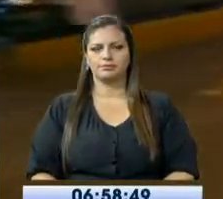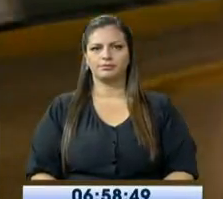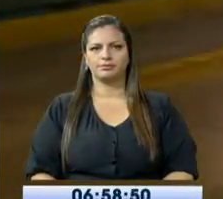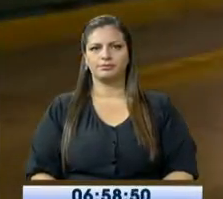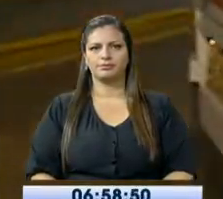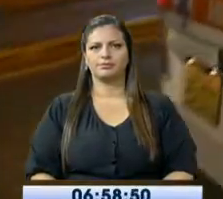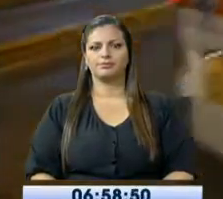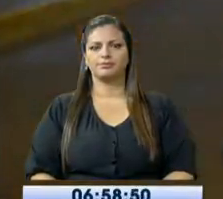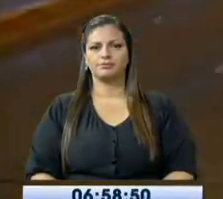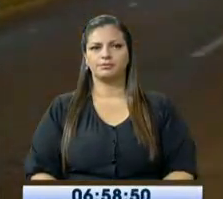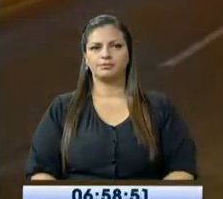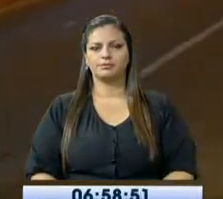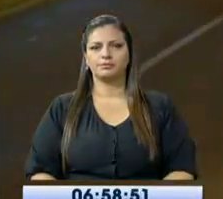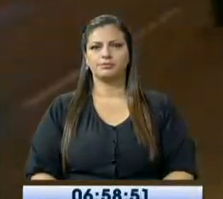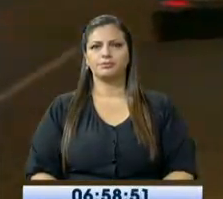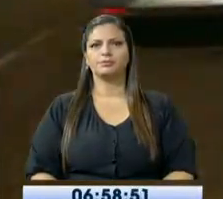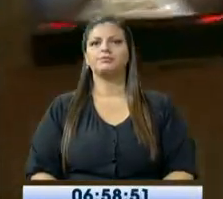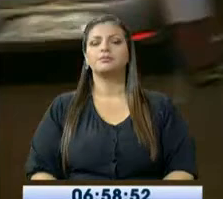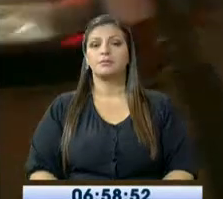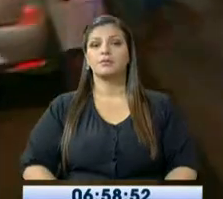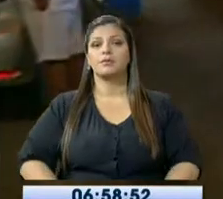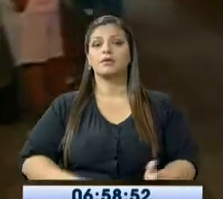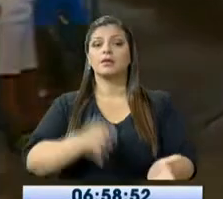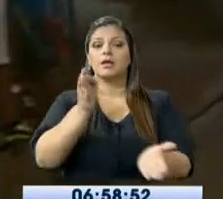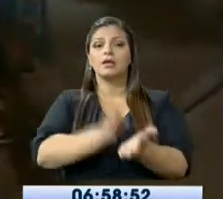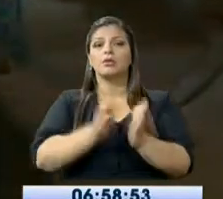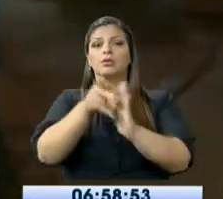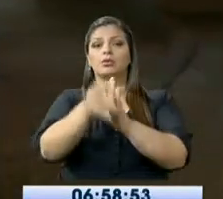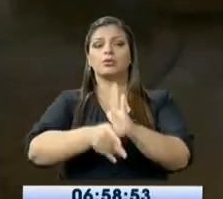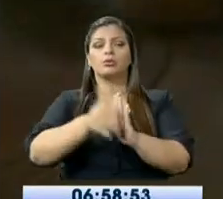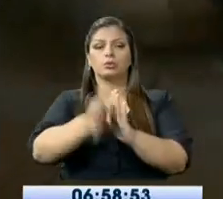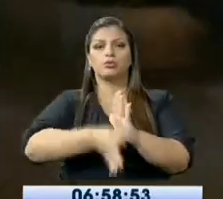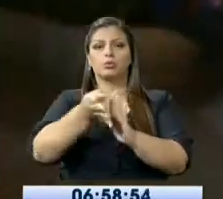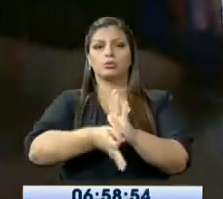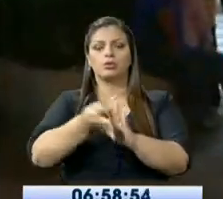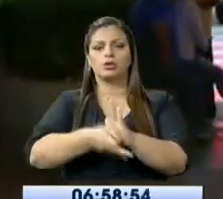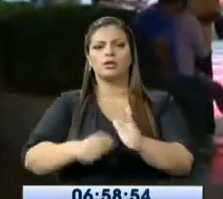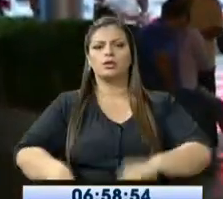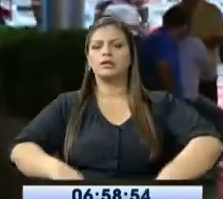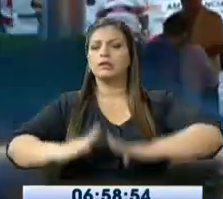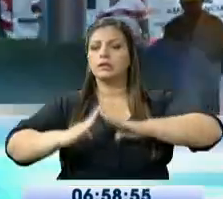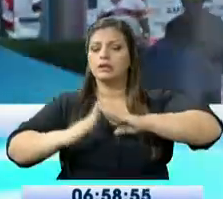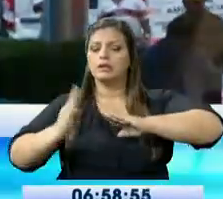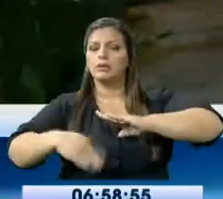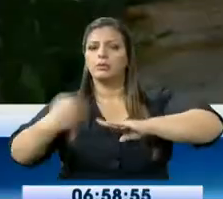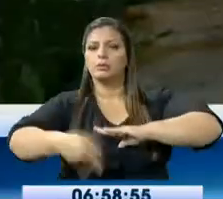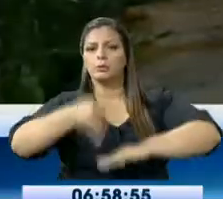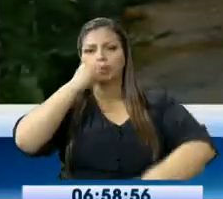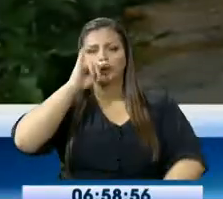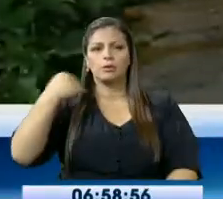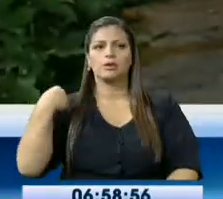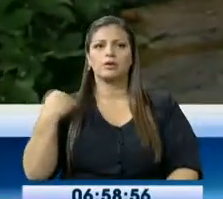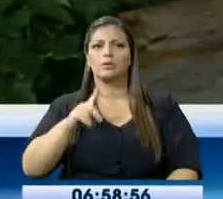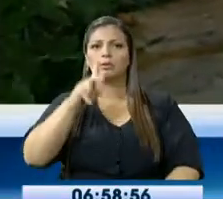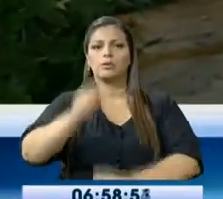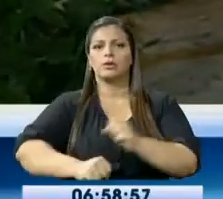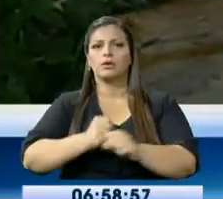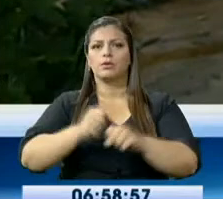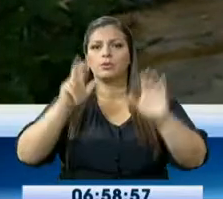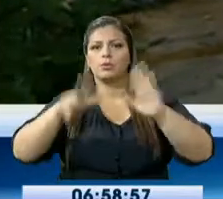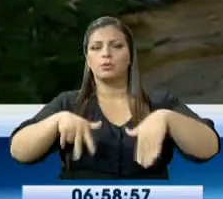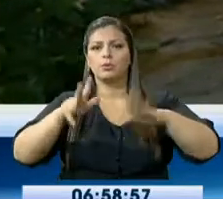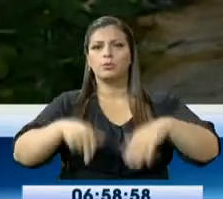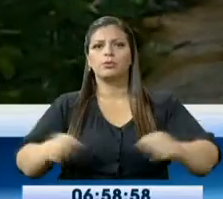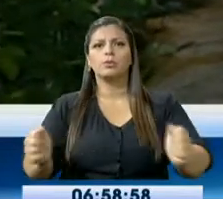Menor de un año, 8 meses, fue alcanzado por una bala perdida que se alojó en su hombro derecho. El